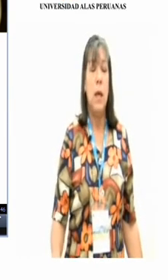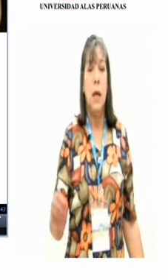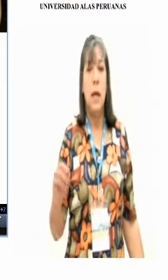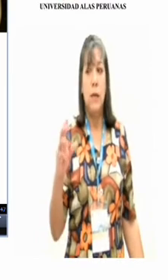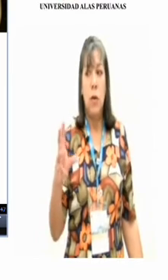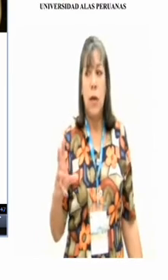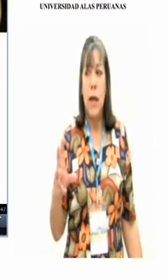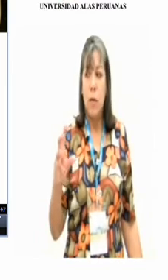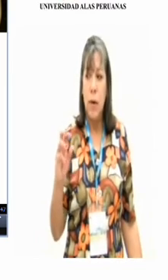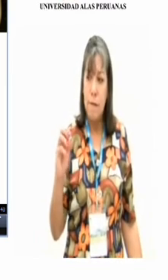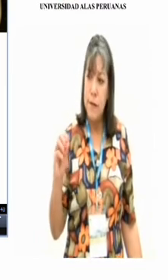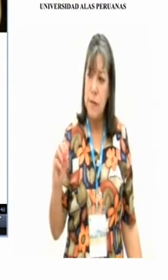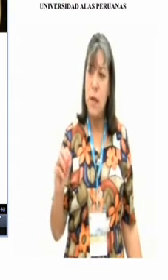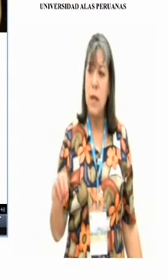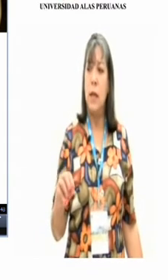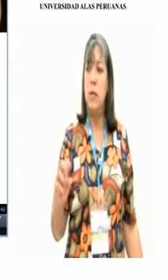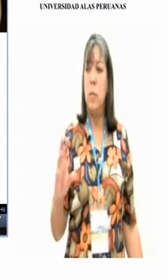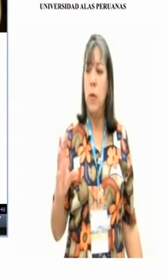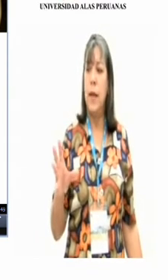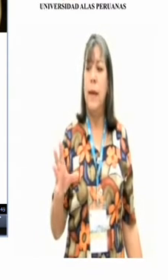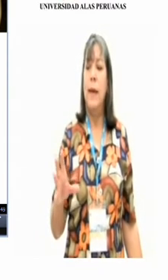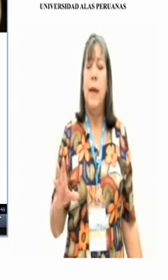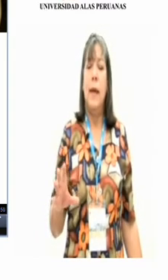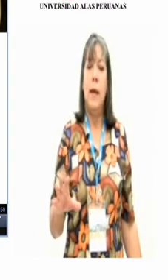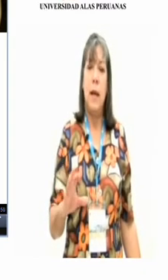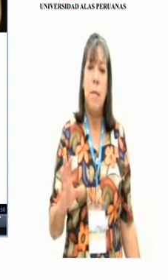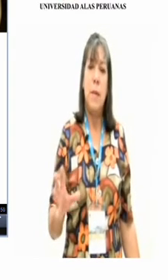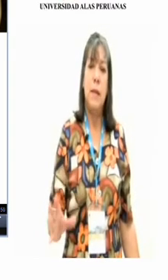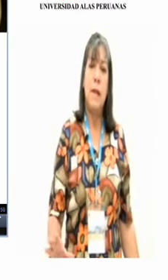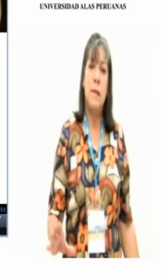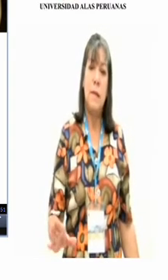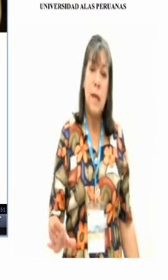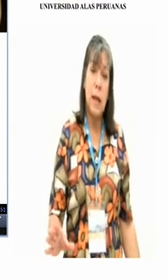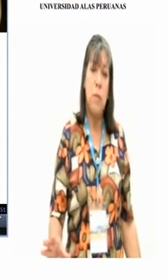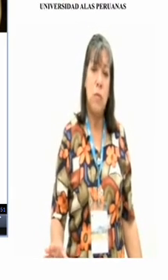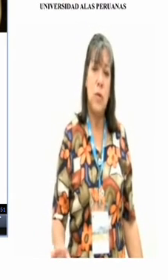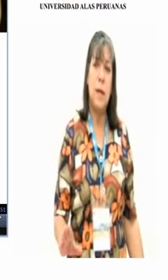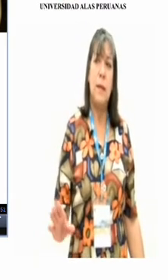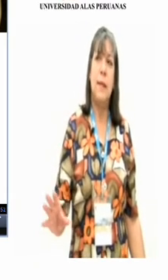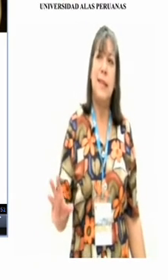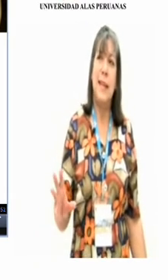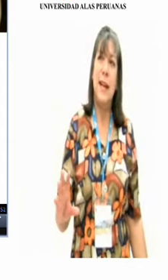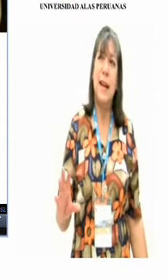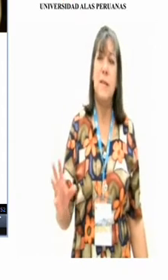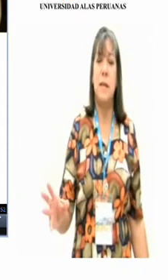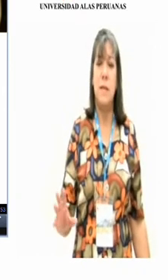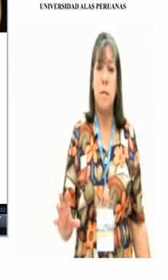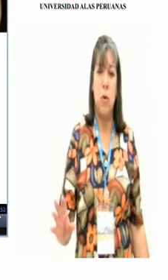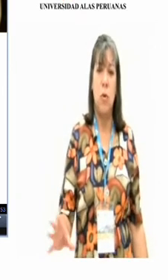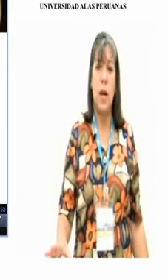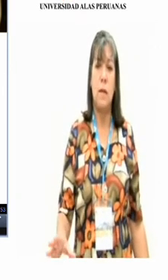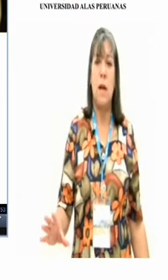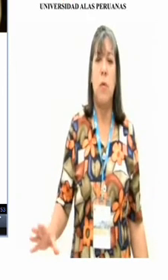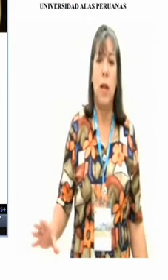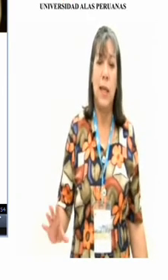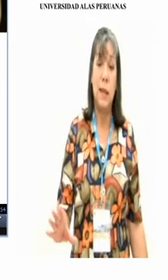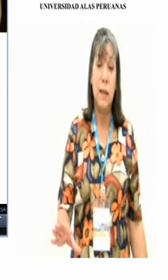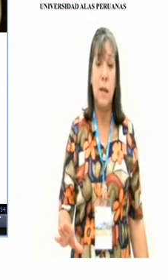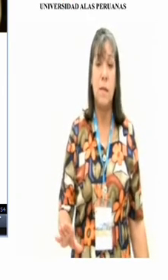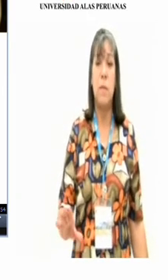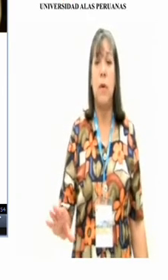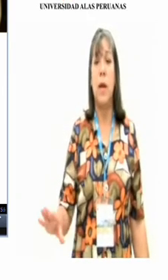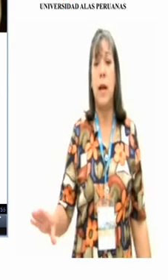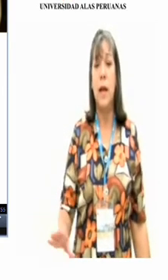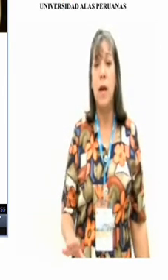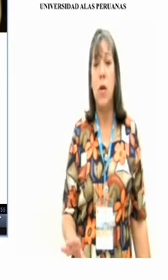modalidad. Y esto lo hago énfasis en esto porque generalmente mucha gente tiene resistencia a involucrarse en la